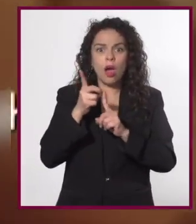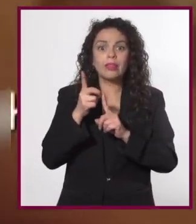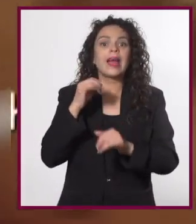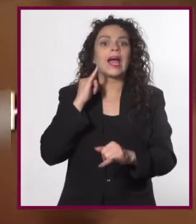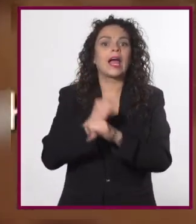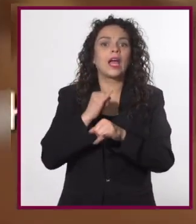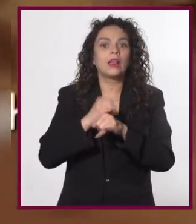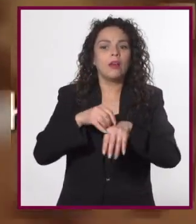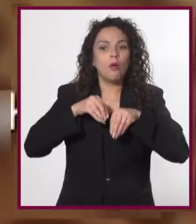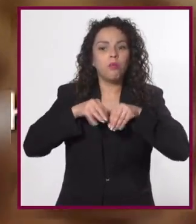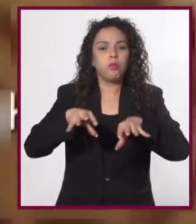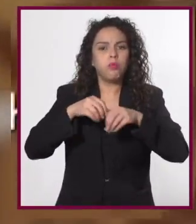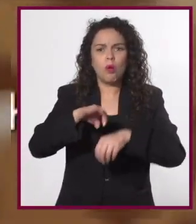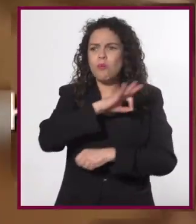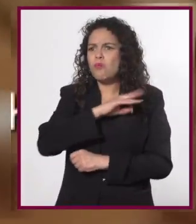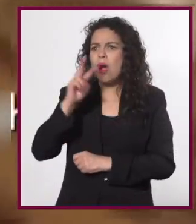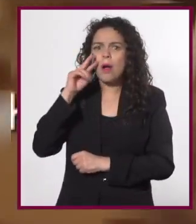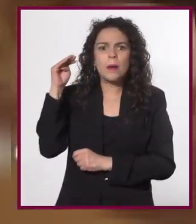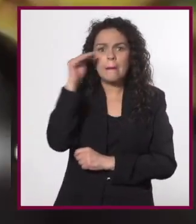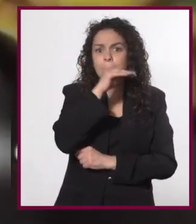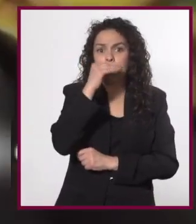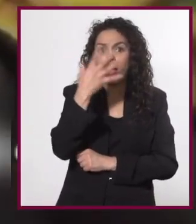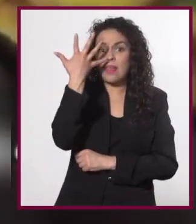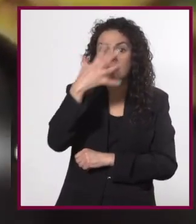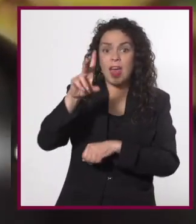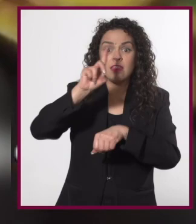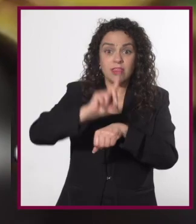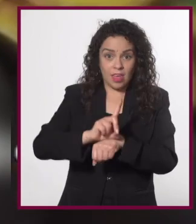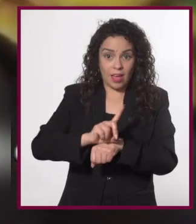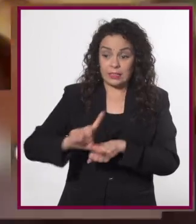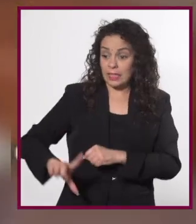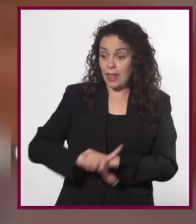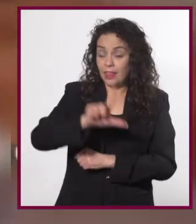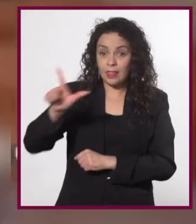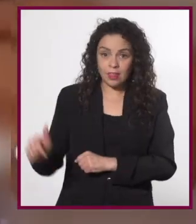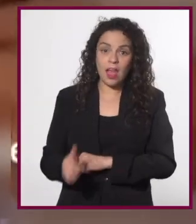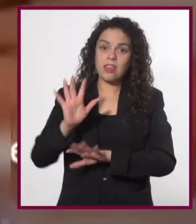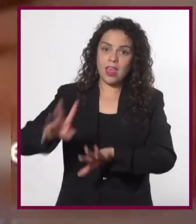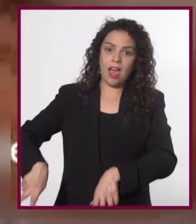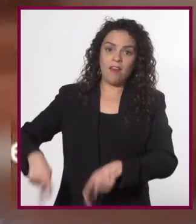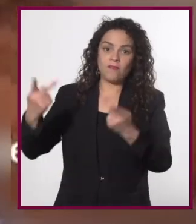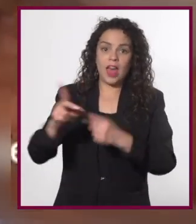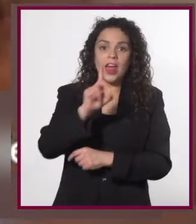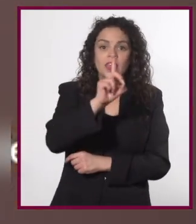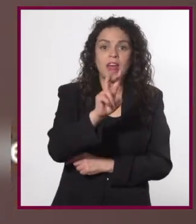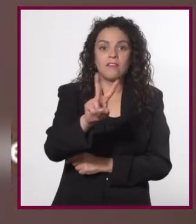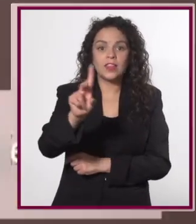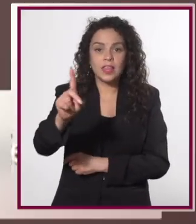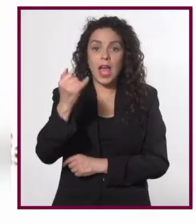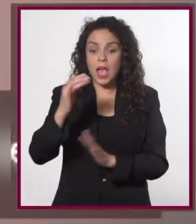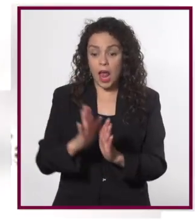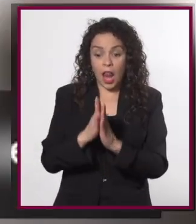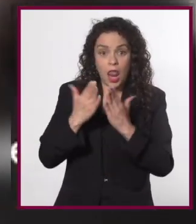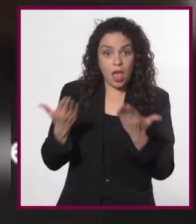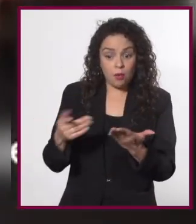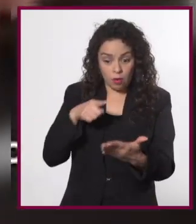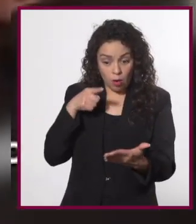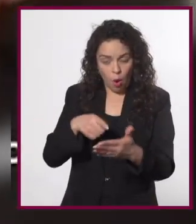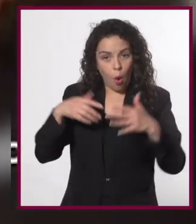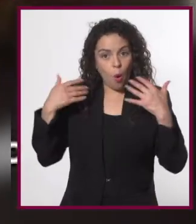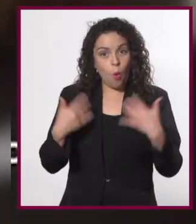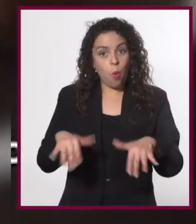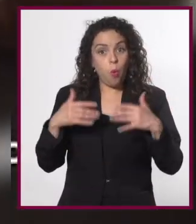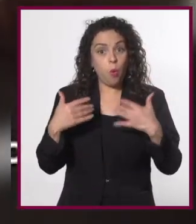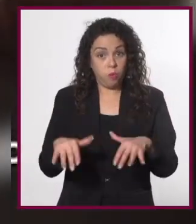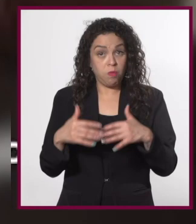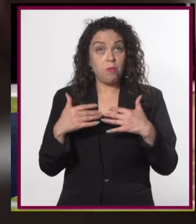Internet y se pudo ver gratis durante los primeros 10 días. Luego se lanzó a la venta el DVD y un libro que también resultó ser un